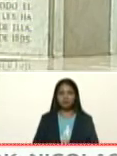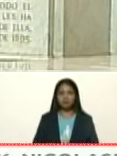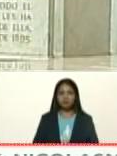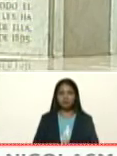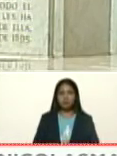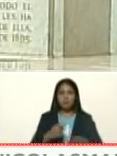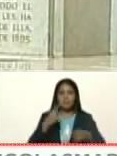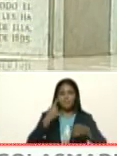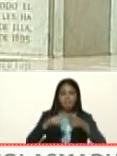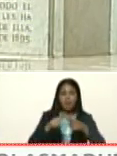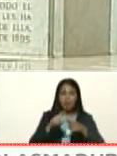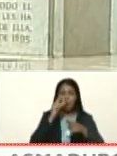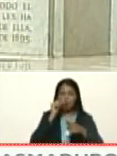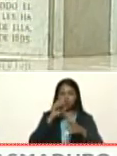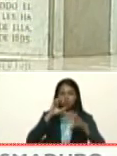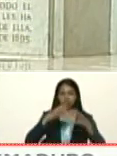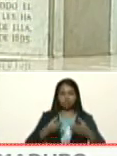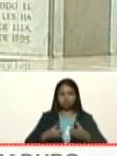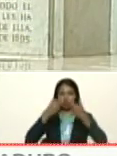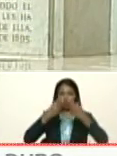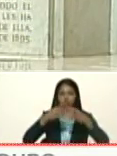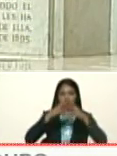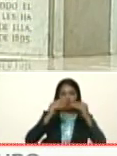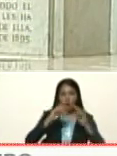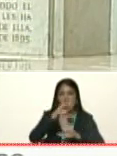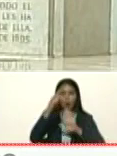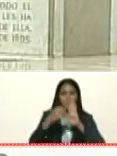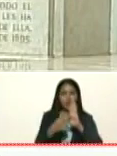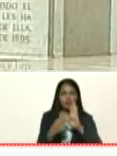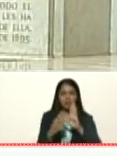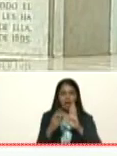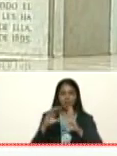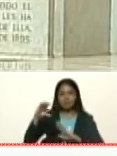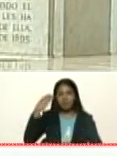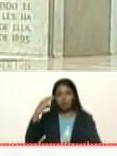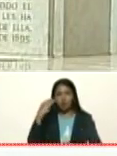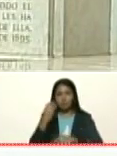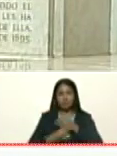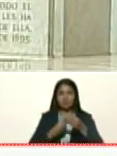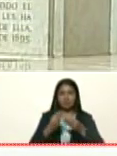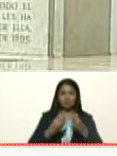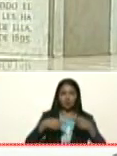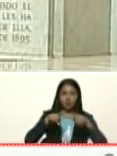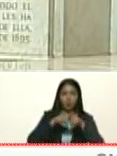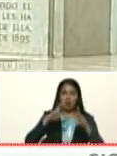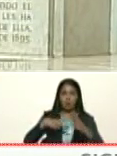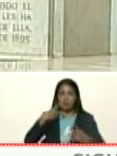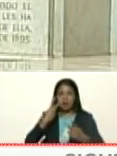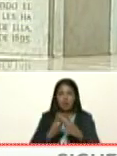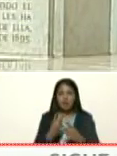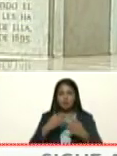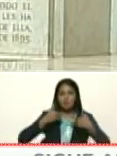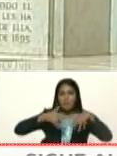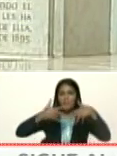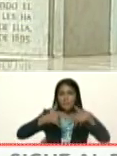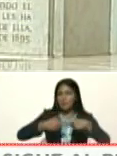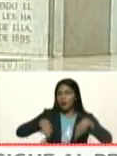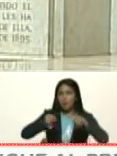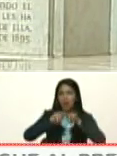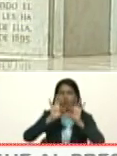Pero las tropas de la Nueva Granada, los valientes soldados de la Nueva